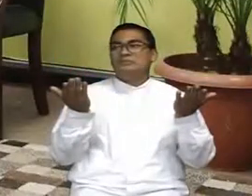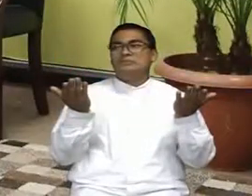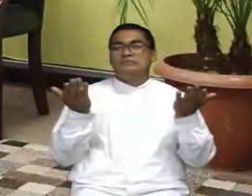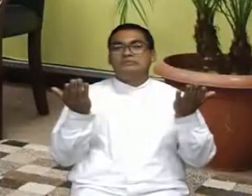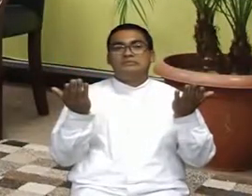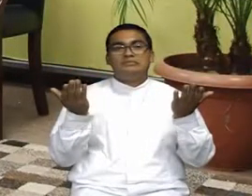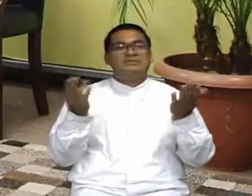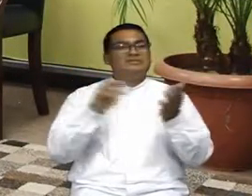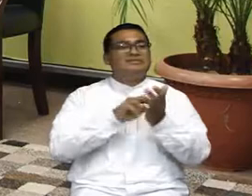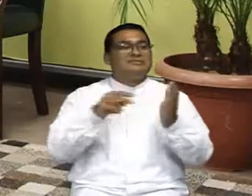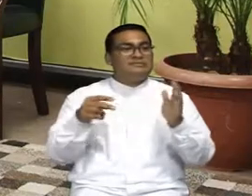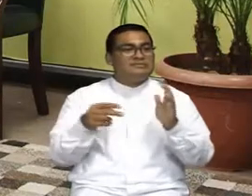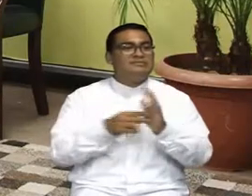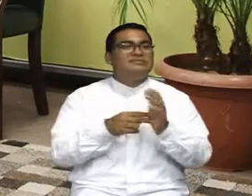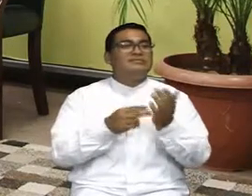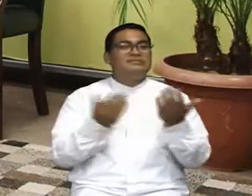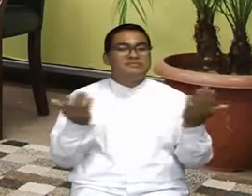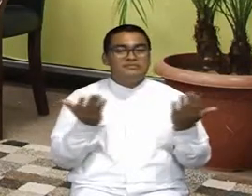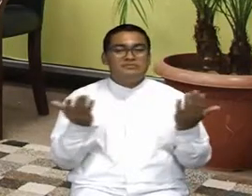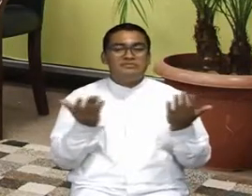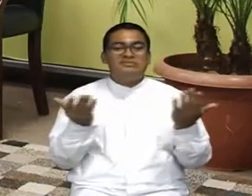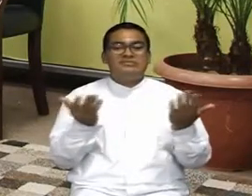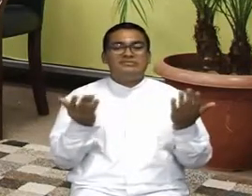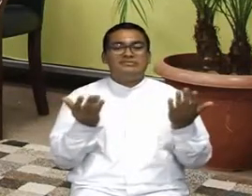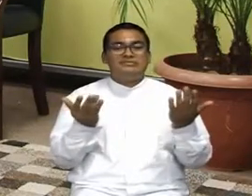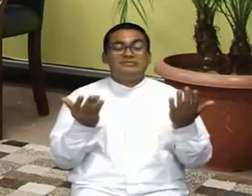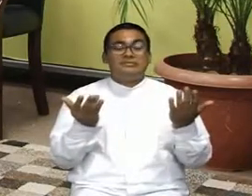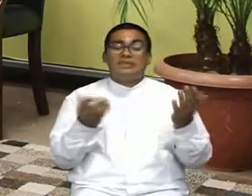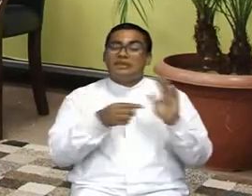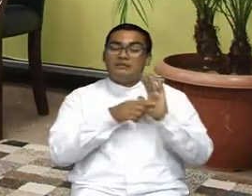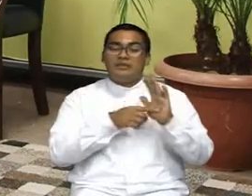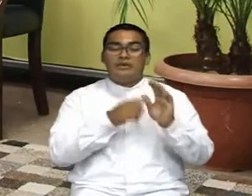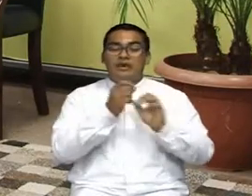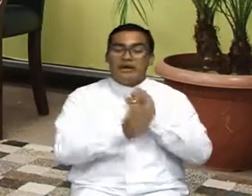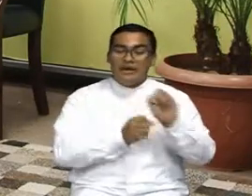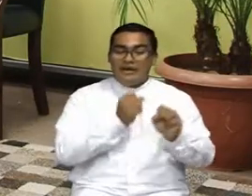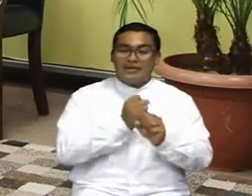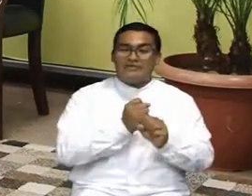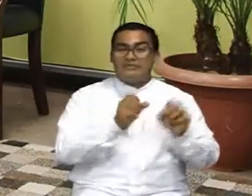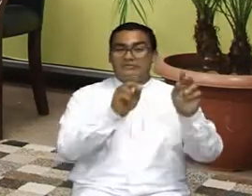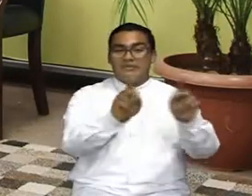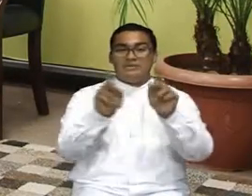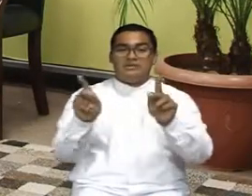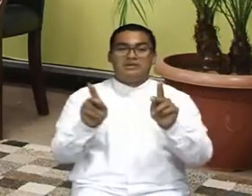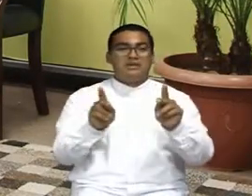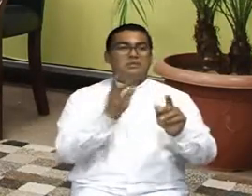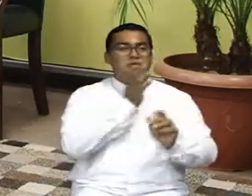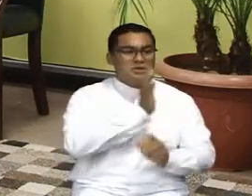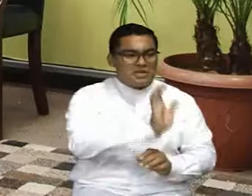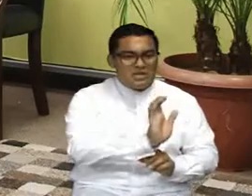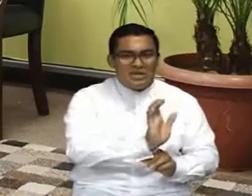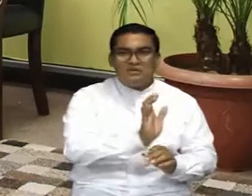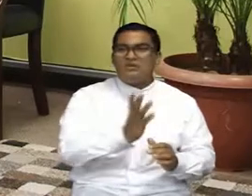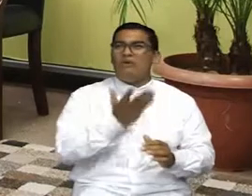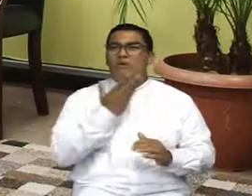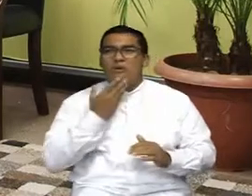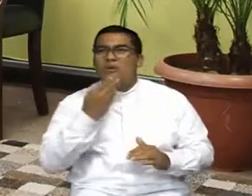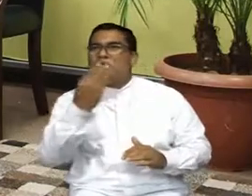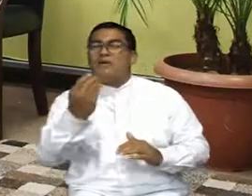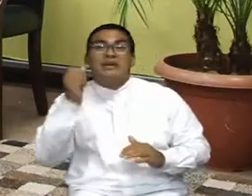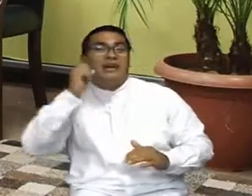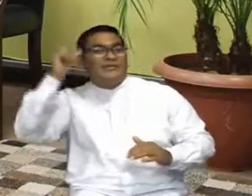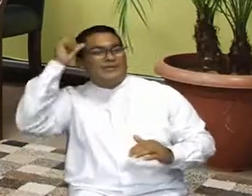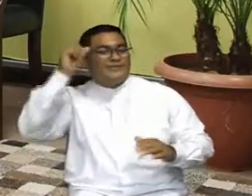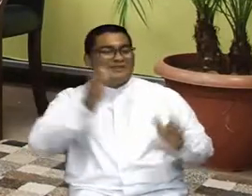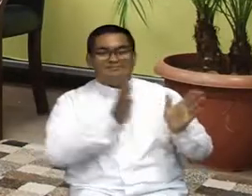esto nosotros lo vamos a ir enfocando según la edad del paciente, porque según la edad del paciente nosotros vamos buscando posibles causas de los